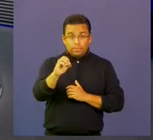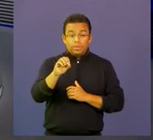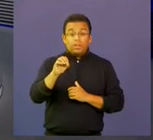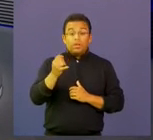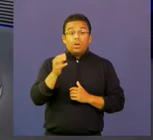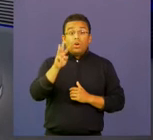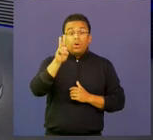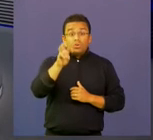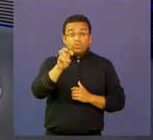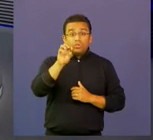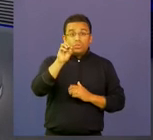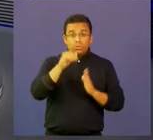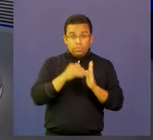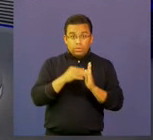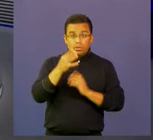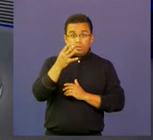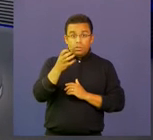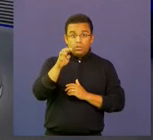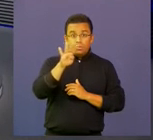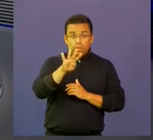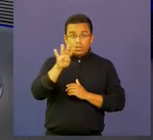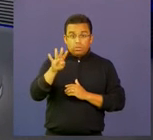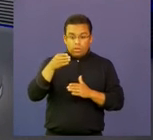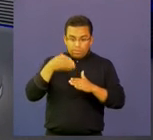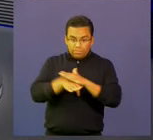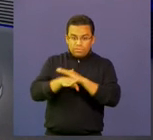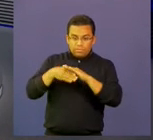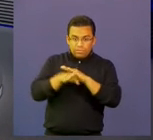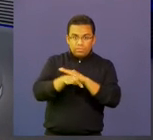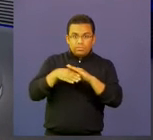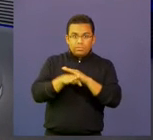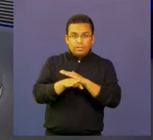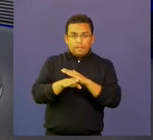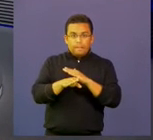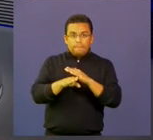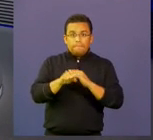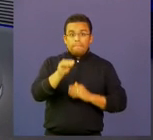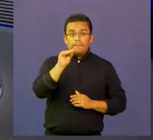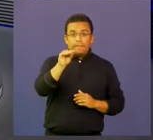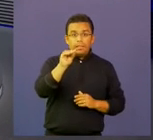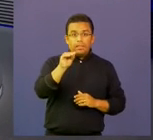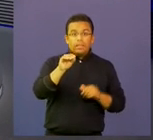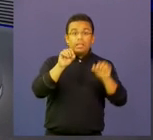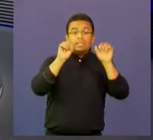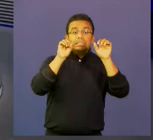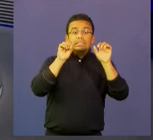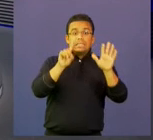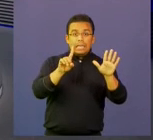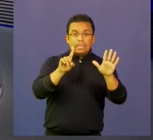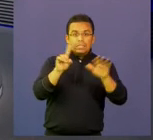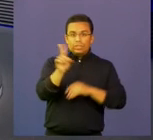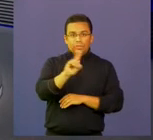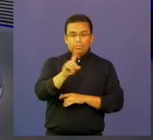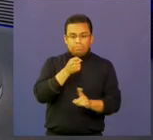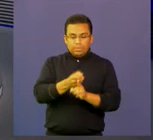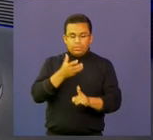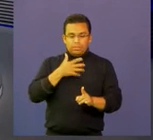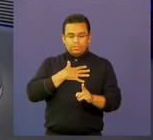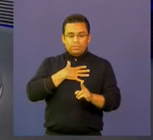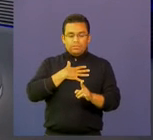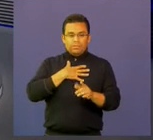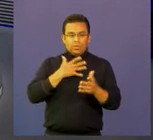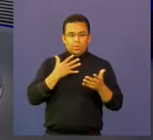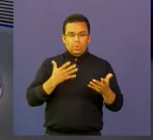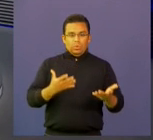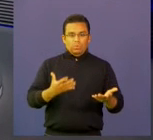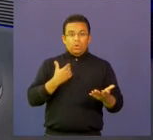8.444 entraron a la plataforma. Es decir, que no impactamos solamente 6. Que yo misma me voy a encargar de